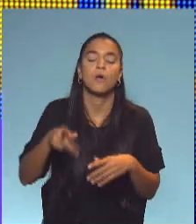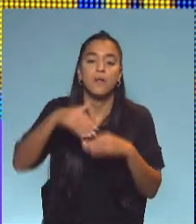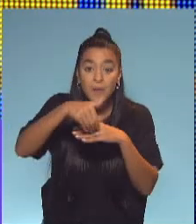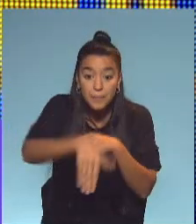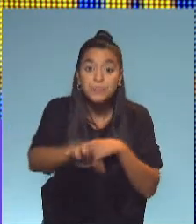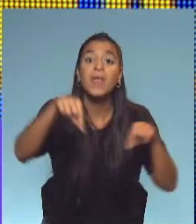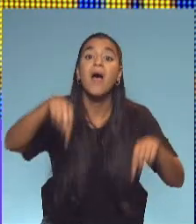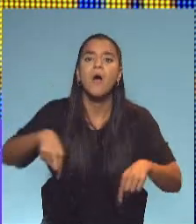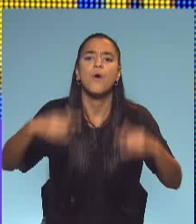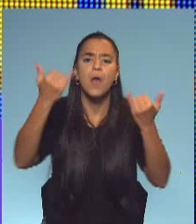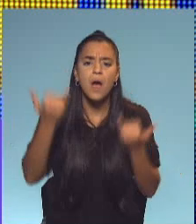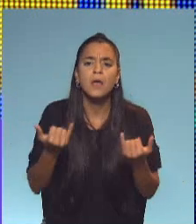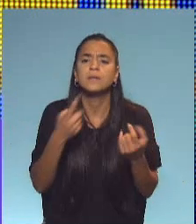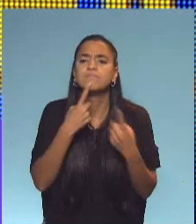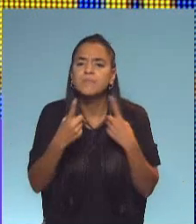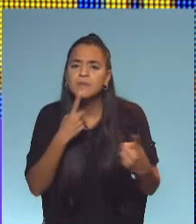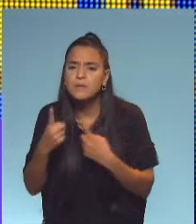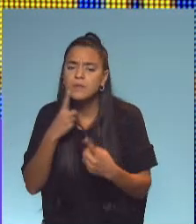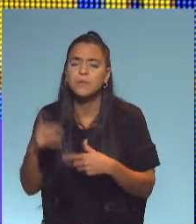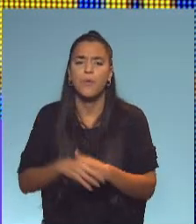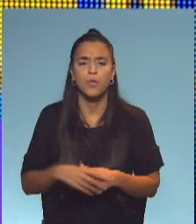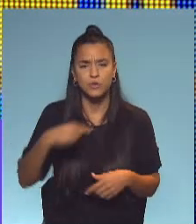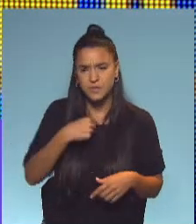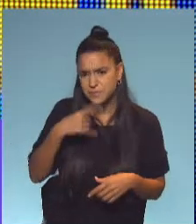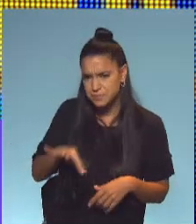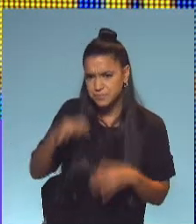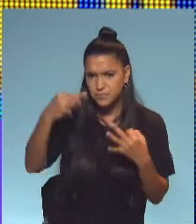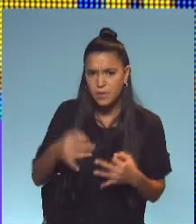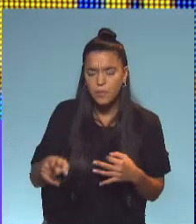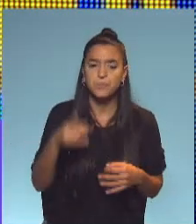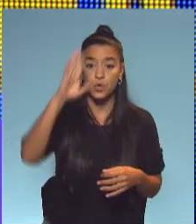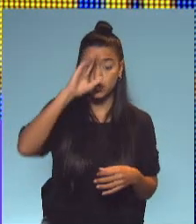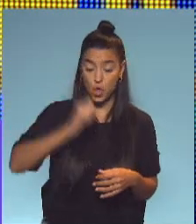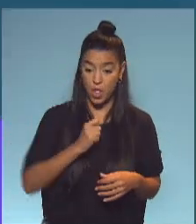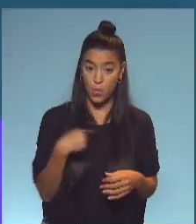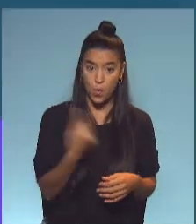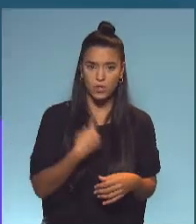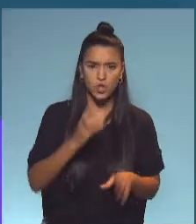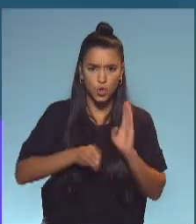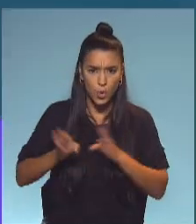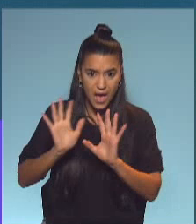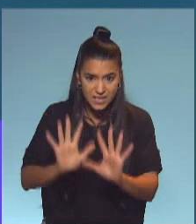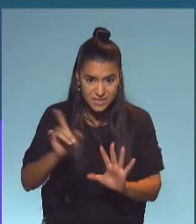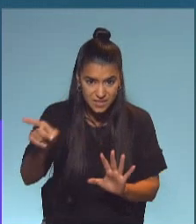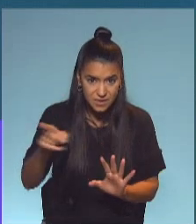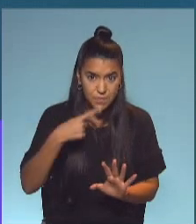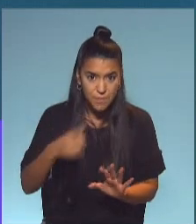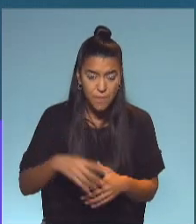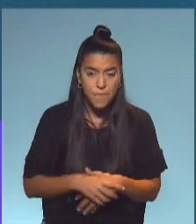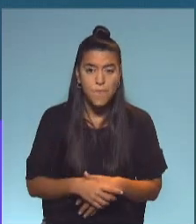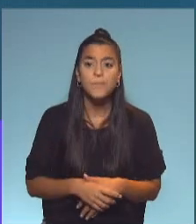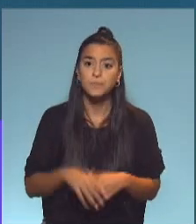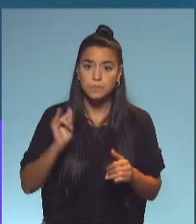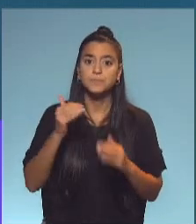ahora se están realizando las indagatorias de los imputados. No entiendo bien. ¿Nuestros soldados recibieron esas torturas por parte de